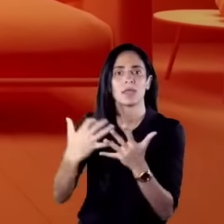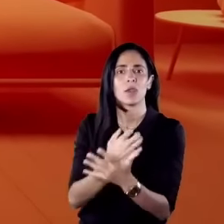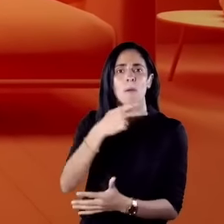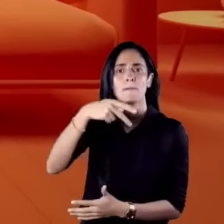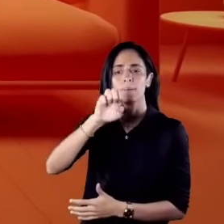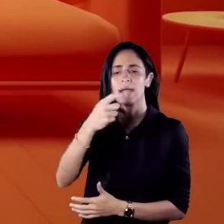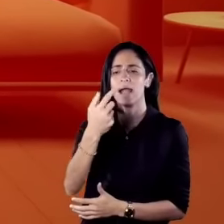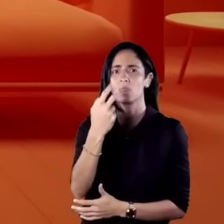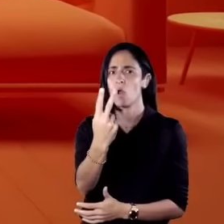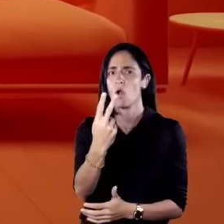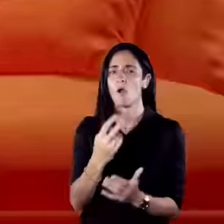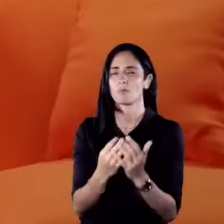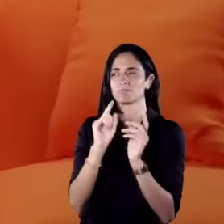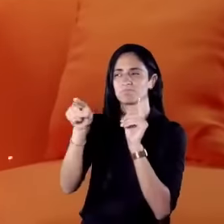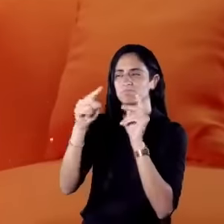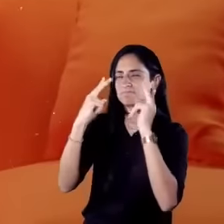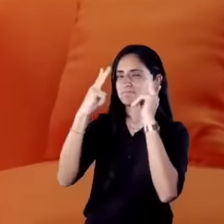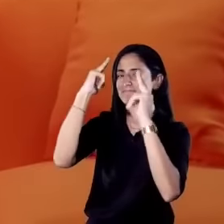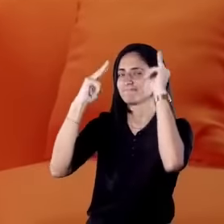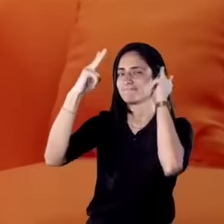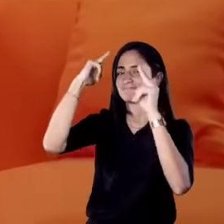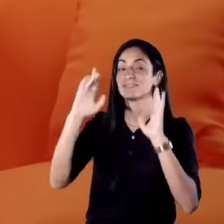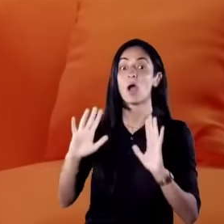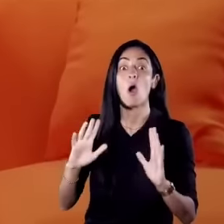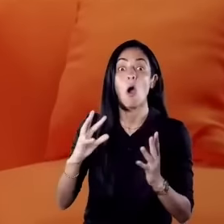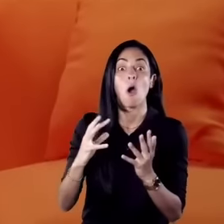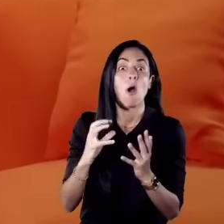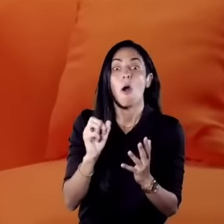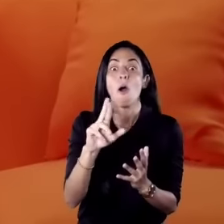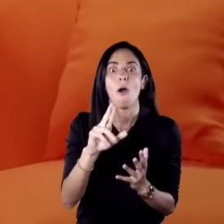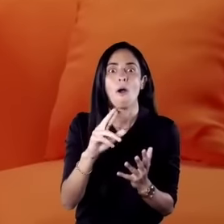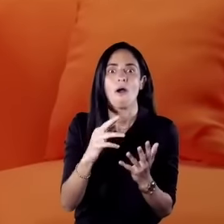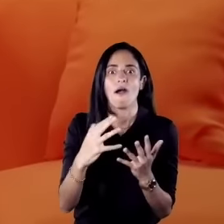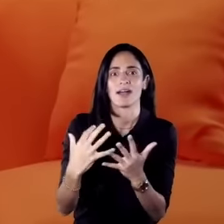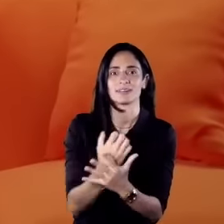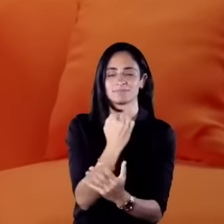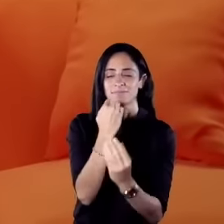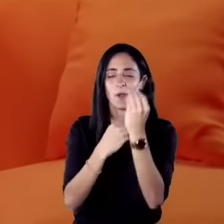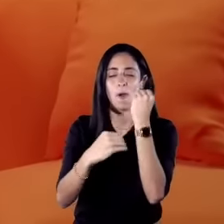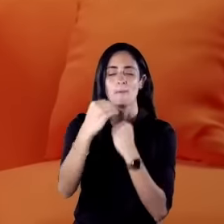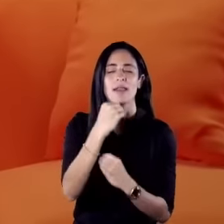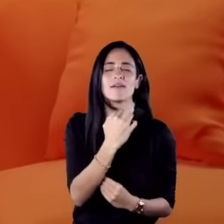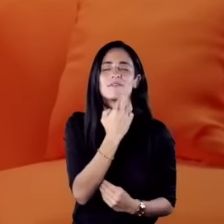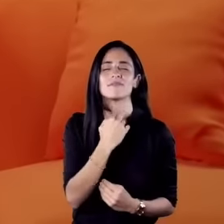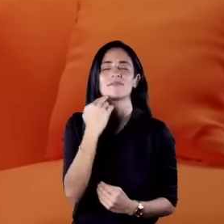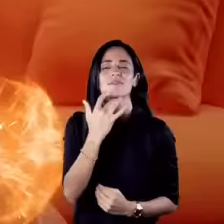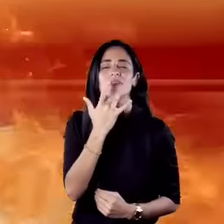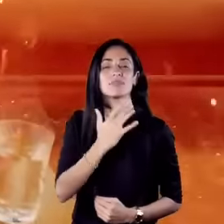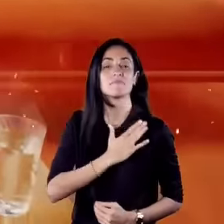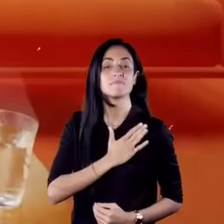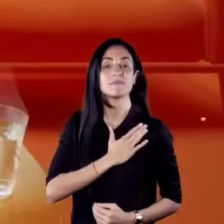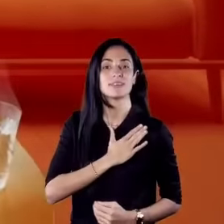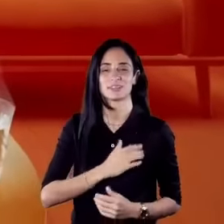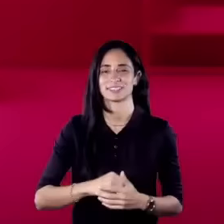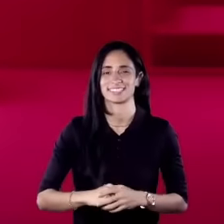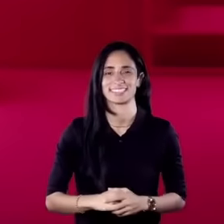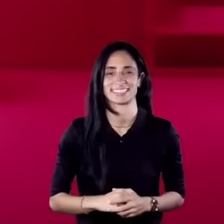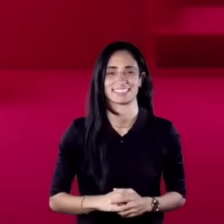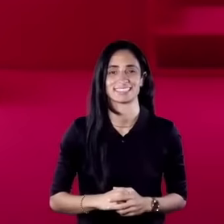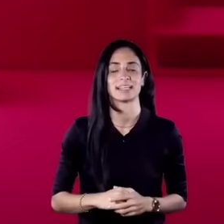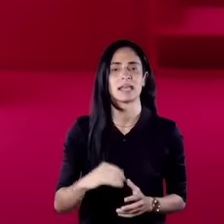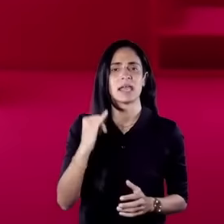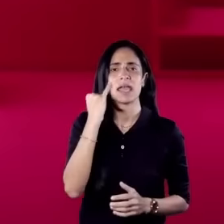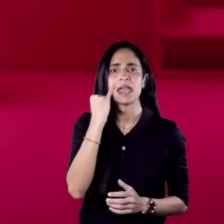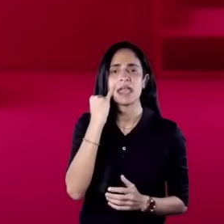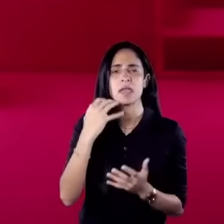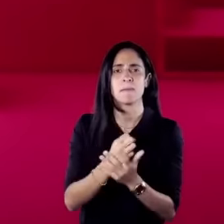el Pega 2, me voy para el Beauty. O mejor, me voy a mi restaurante favorito. ¿Qué yo